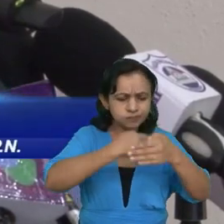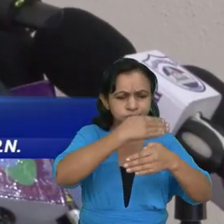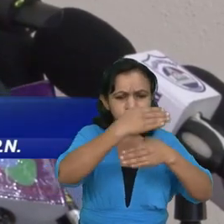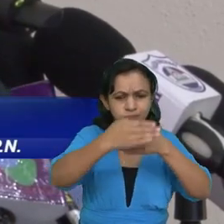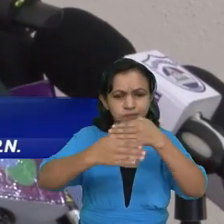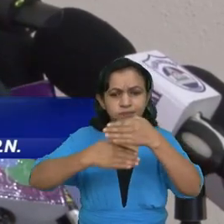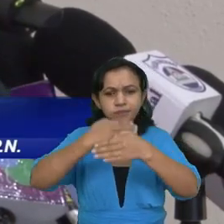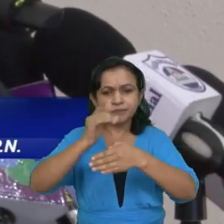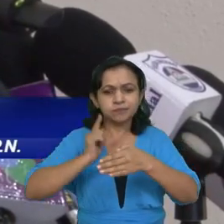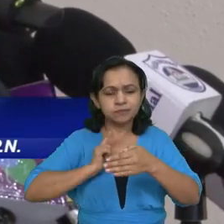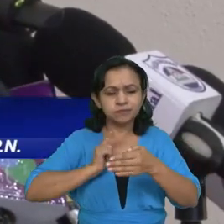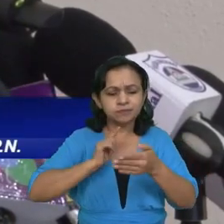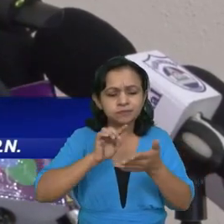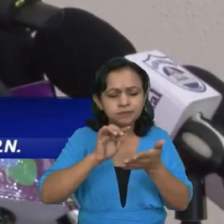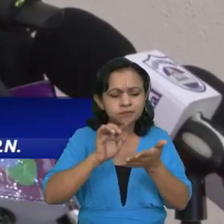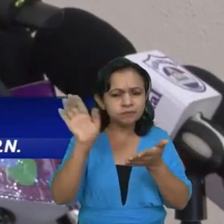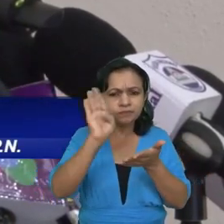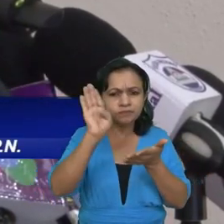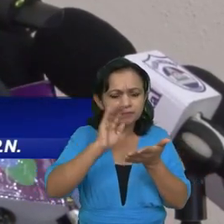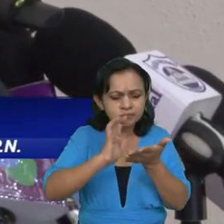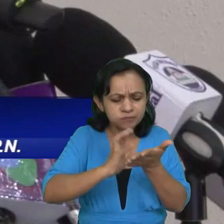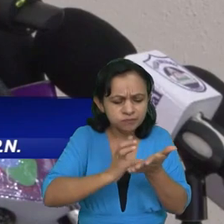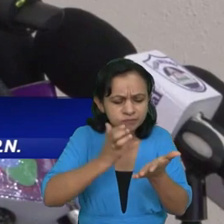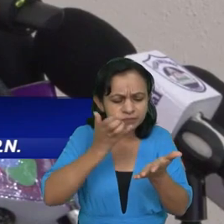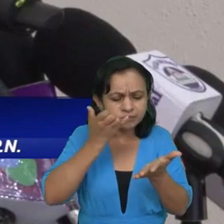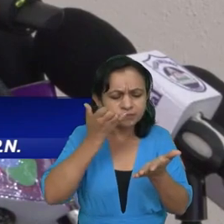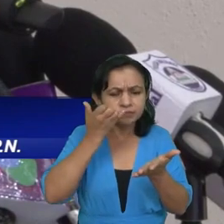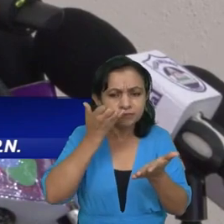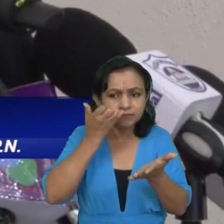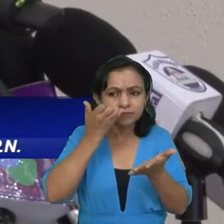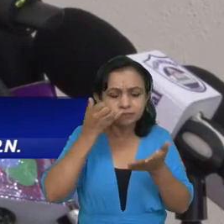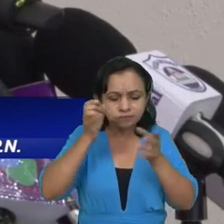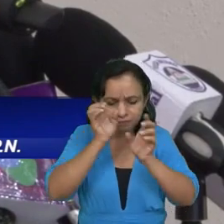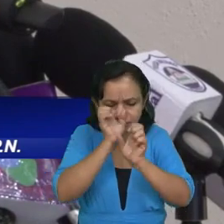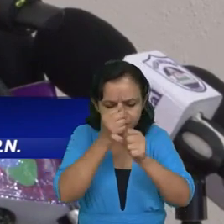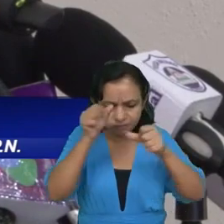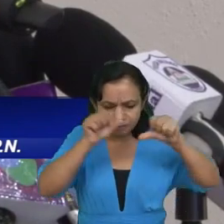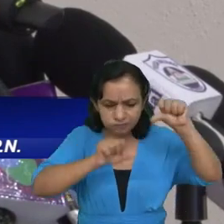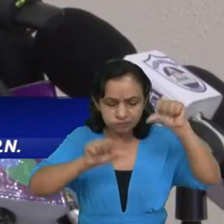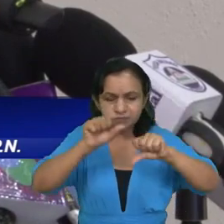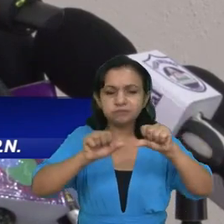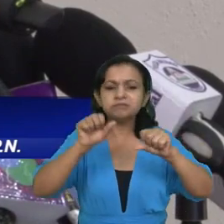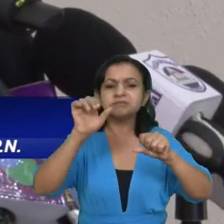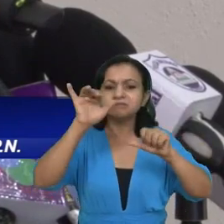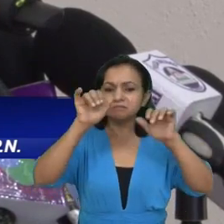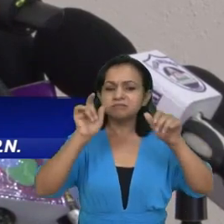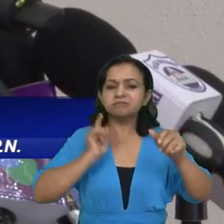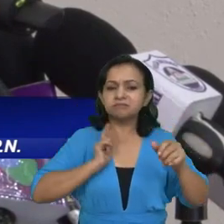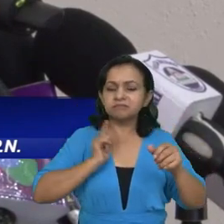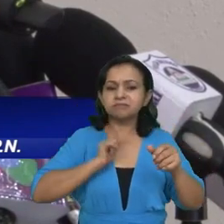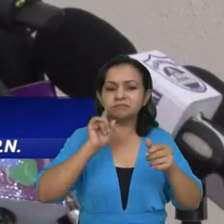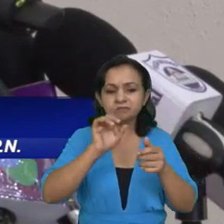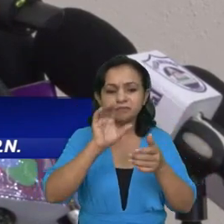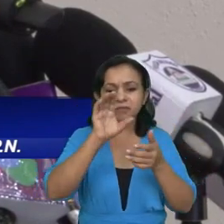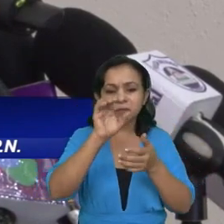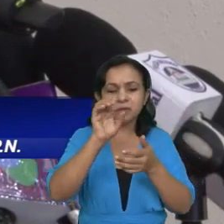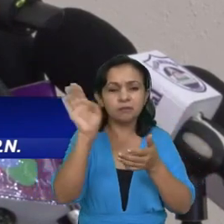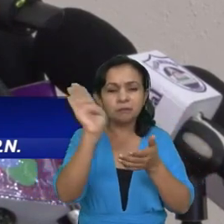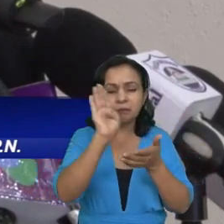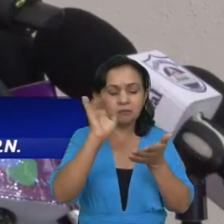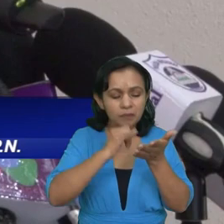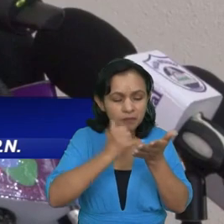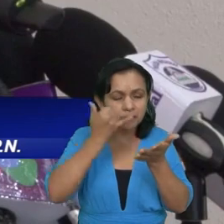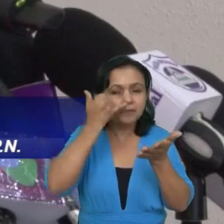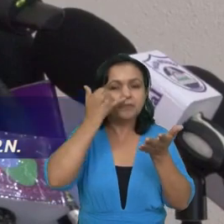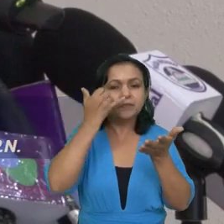conteniendo sustancia color blanca que al hacer la prueba de campo de criminalística dio positivo a cocaína con